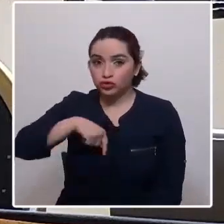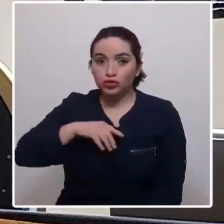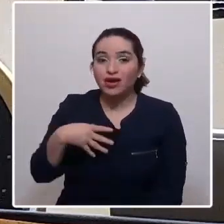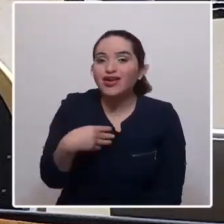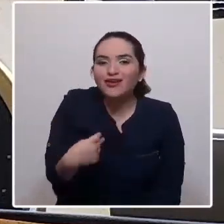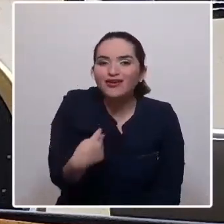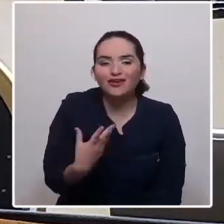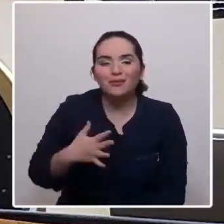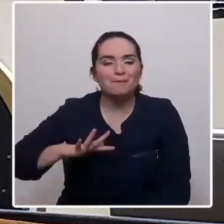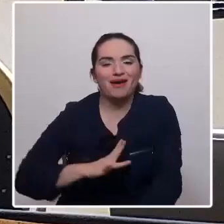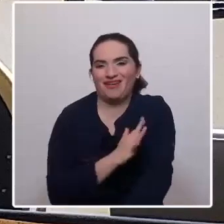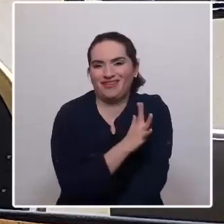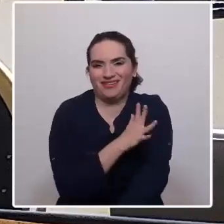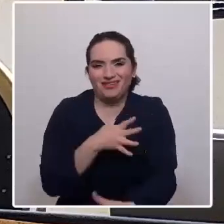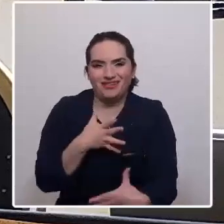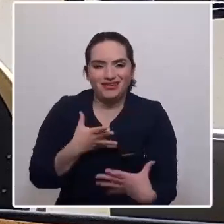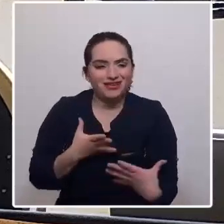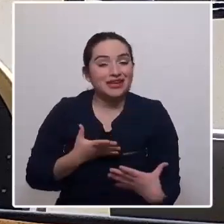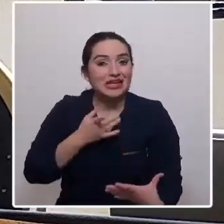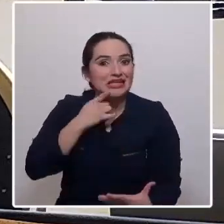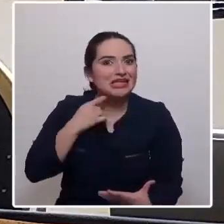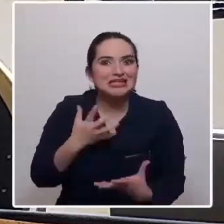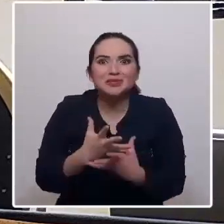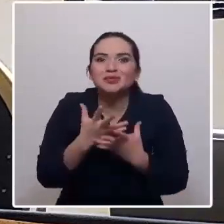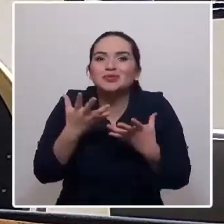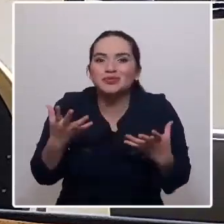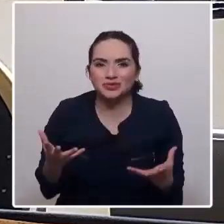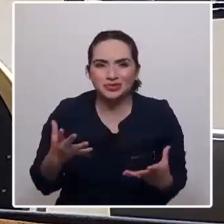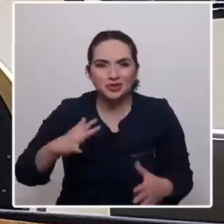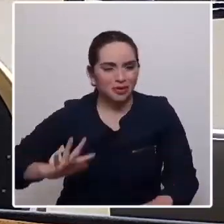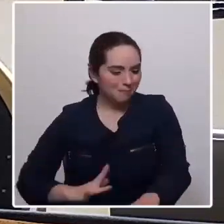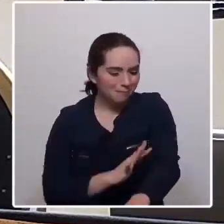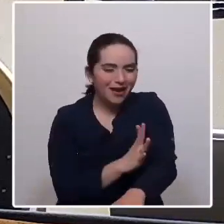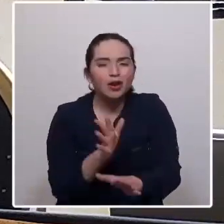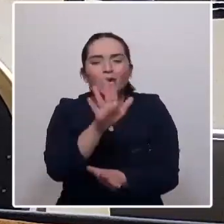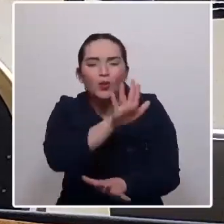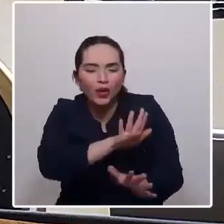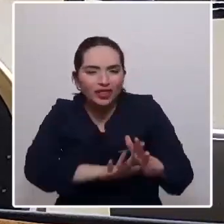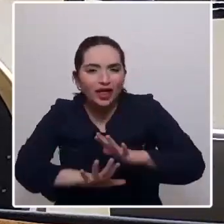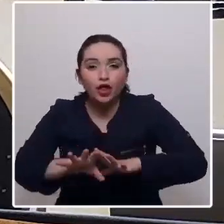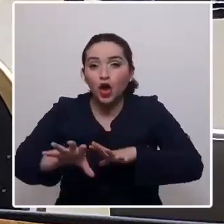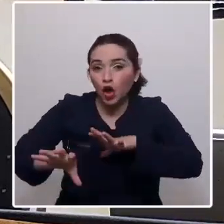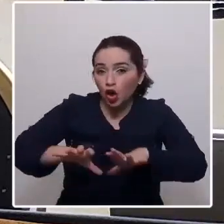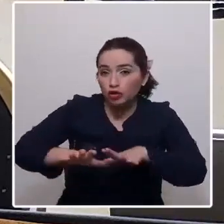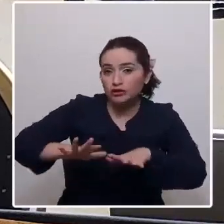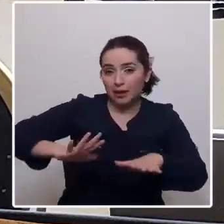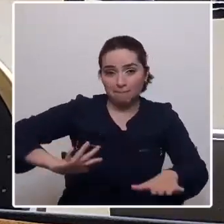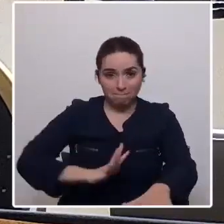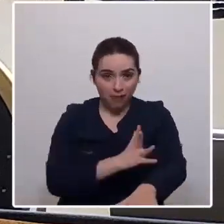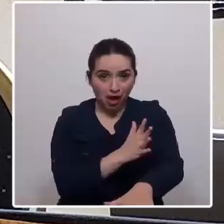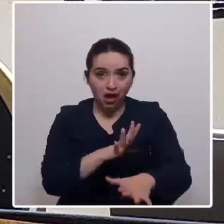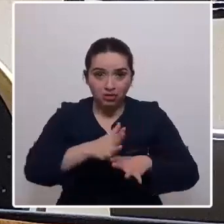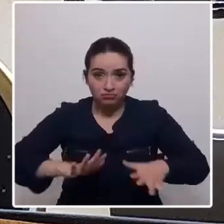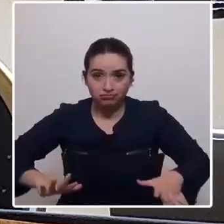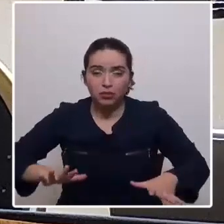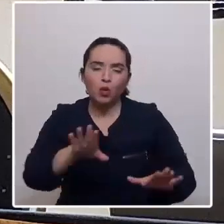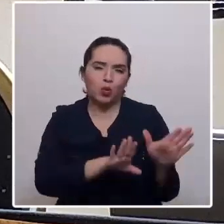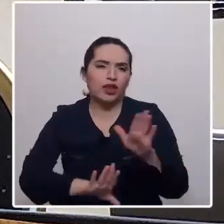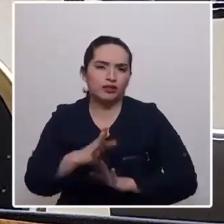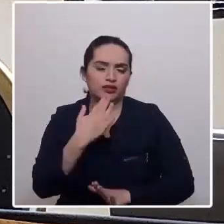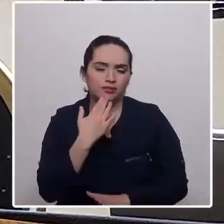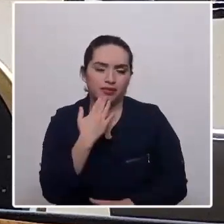Y lógicamente que nos interesa muchísimo, ¿cierto?, que el mar, ¿cierto?, sea cuidado y sus recursos. Lo que nos interesa a nosotros, por sobre todas las cosas, ¿cierto?,